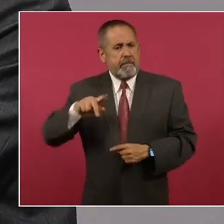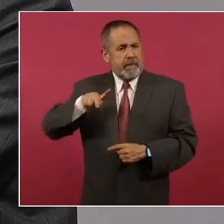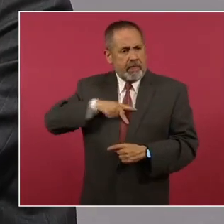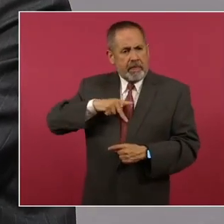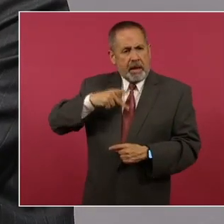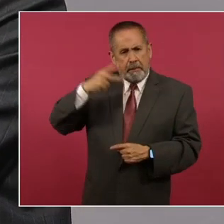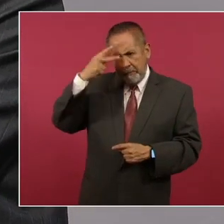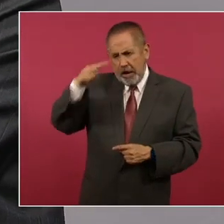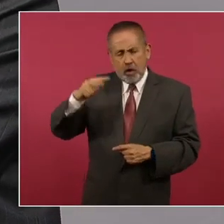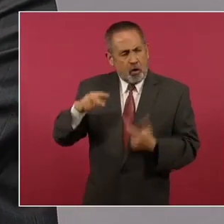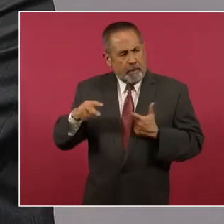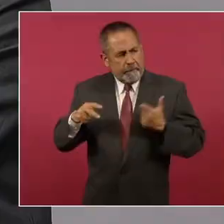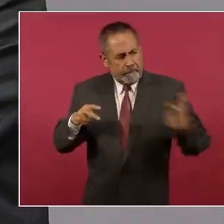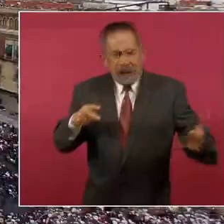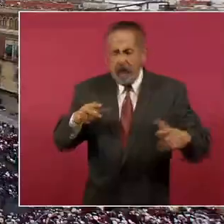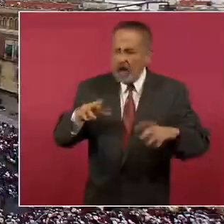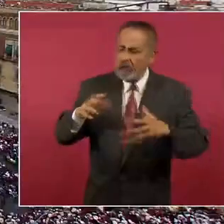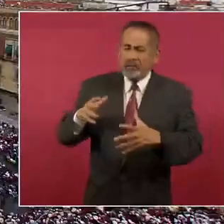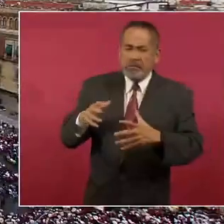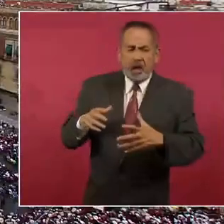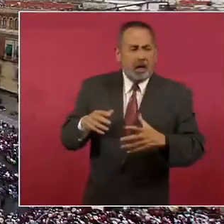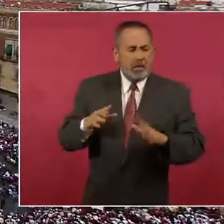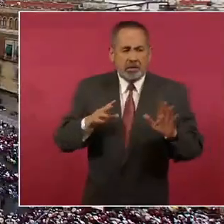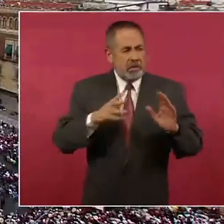devolver bienes